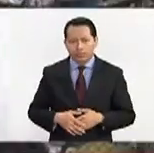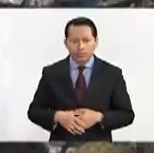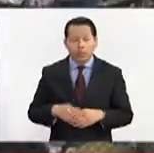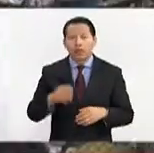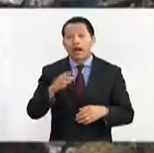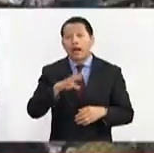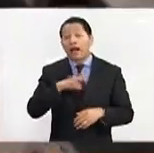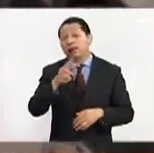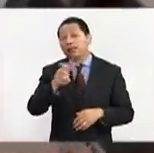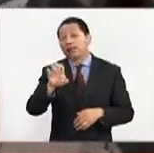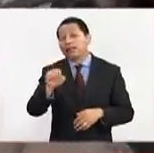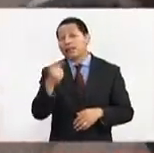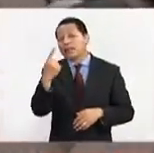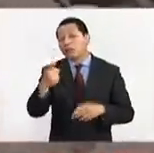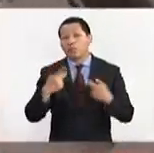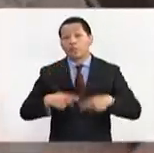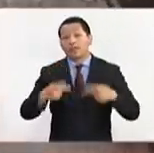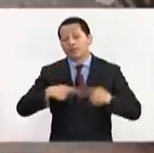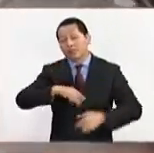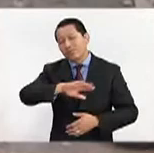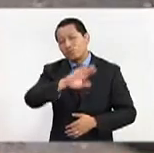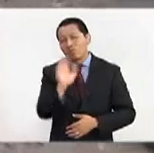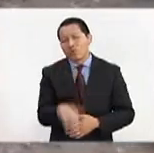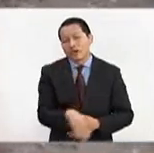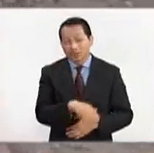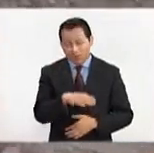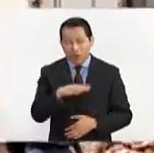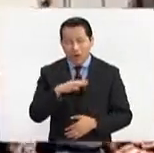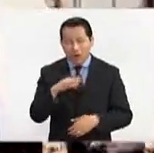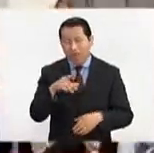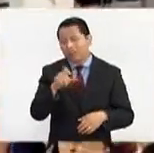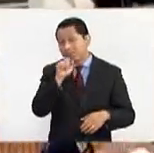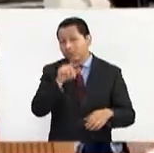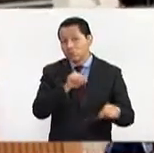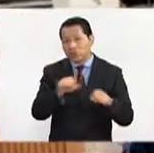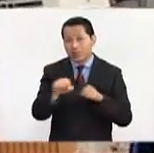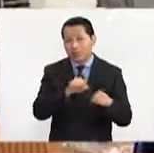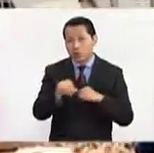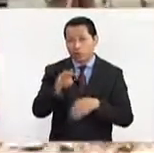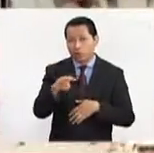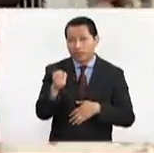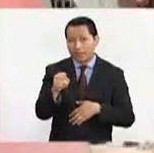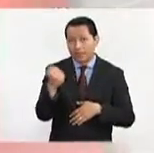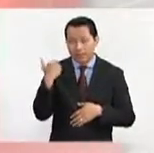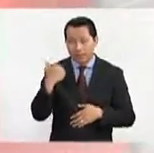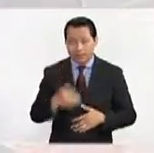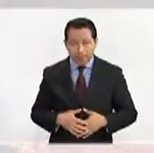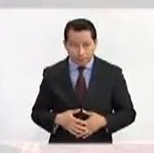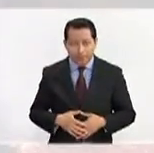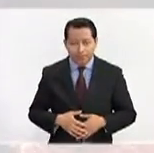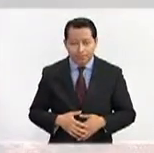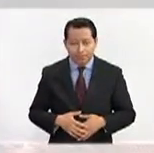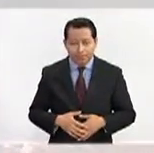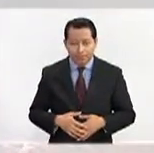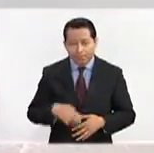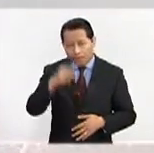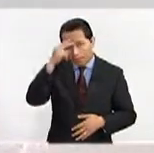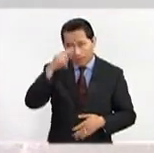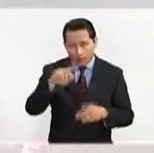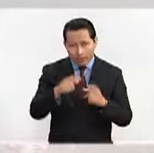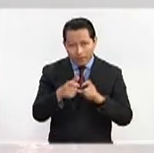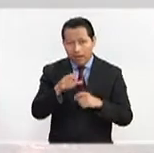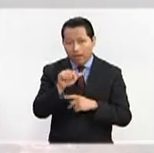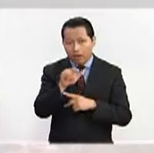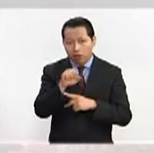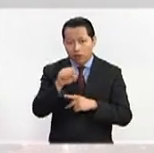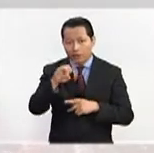Aumentó a 361 el número de víctimas por el sismo del pasado 19 de septiembre. En México al Día,